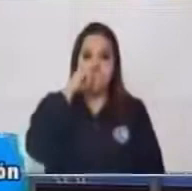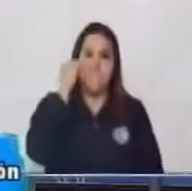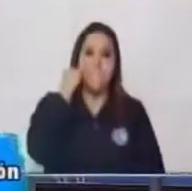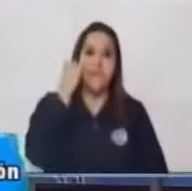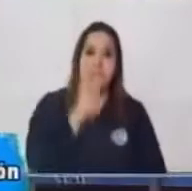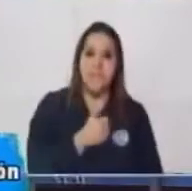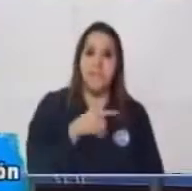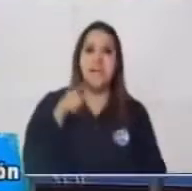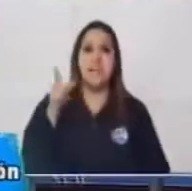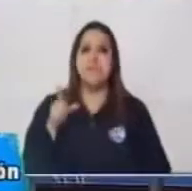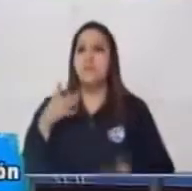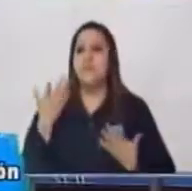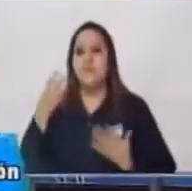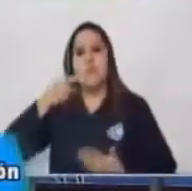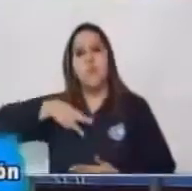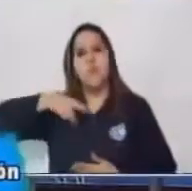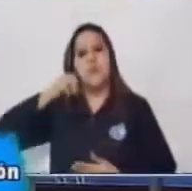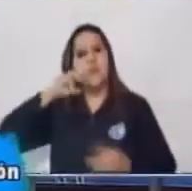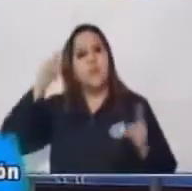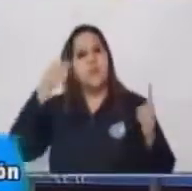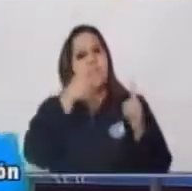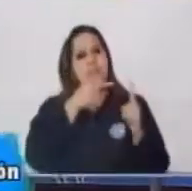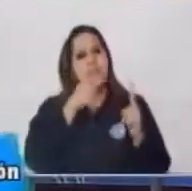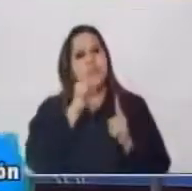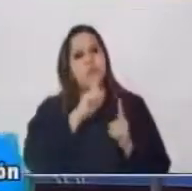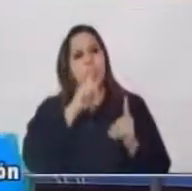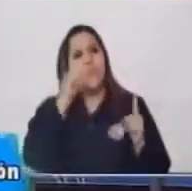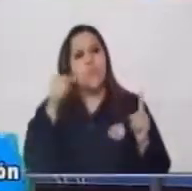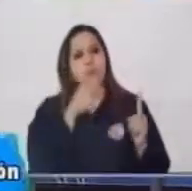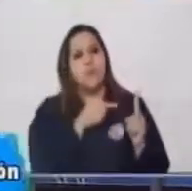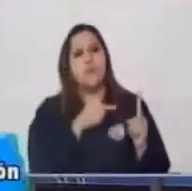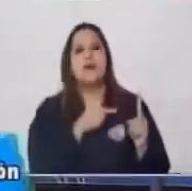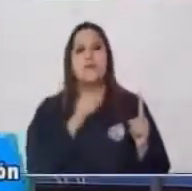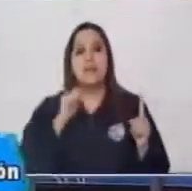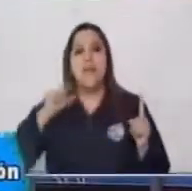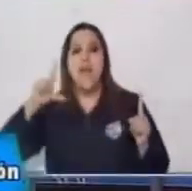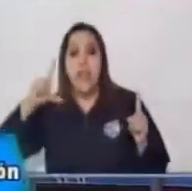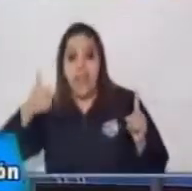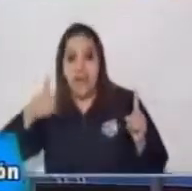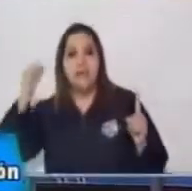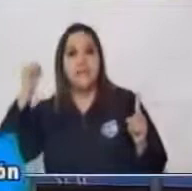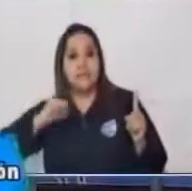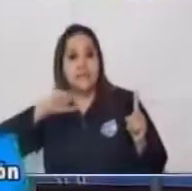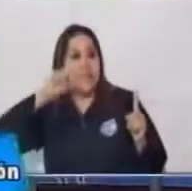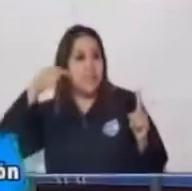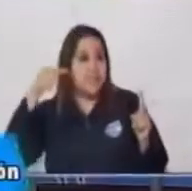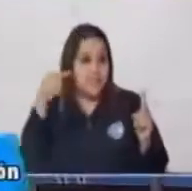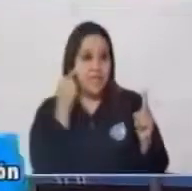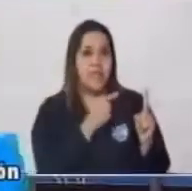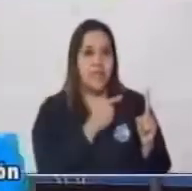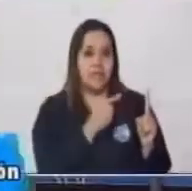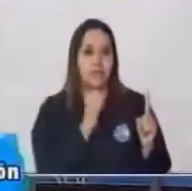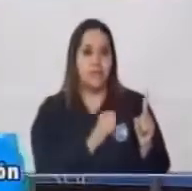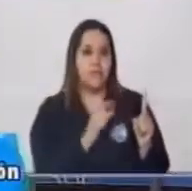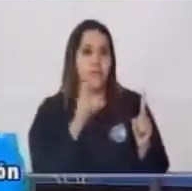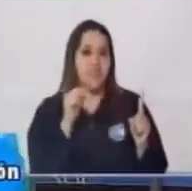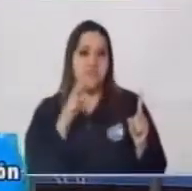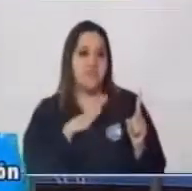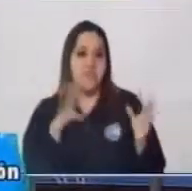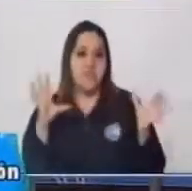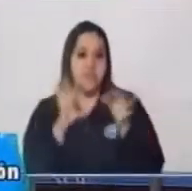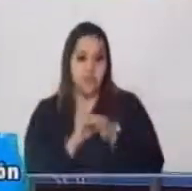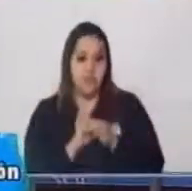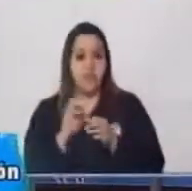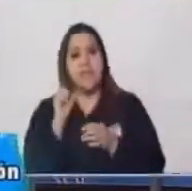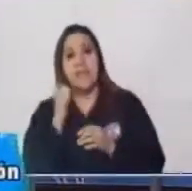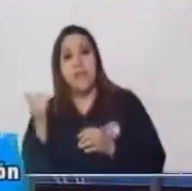modificadores directos o indirectos? La es un directo. ¿Por qué razón? Porque no utiliza ningún enlace. Y de mi